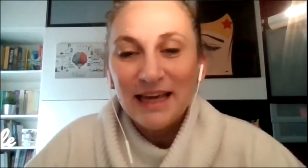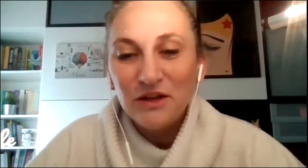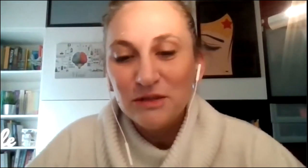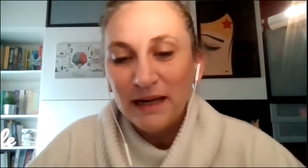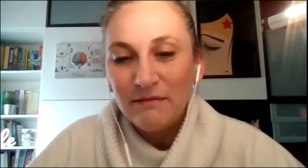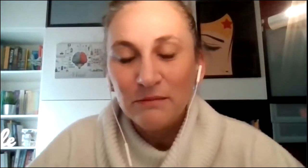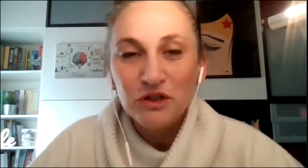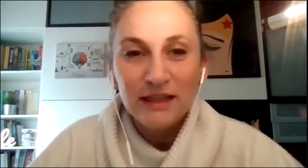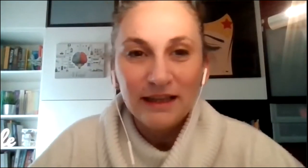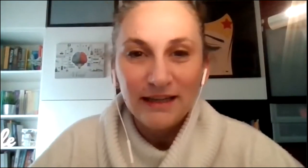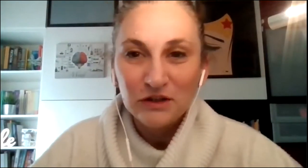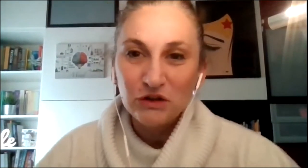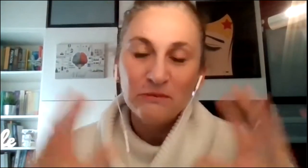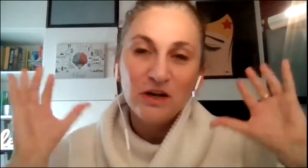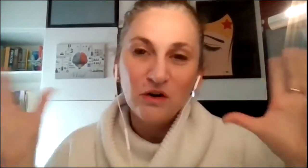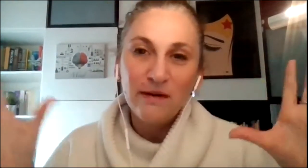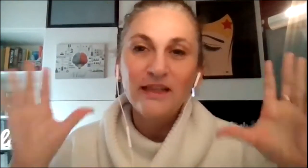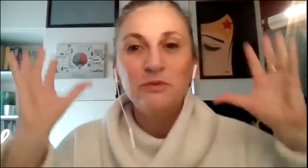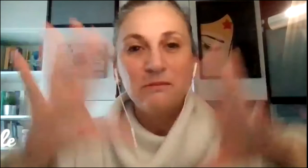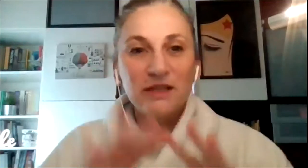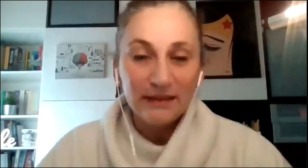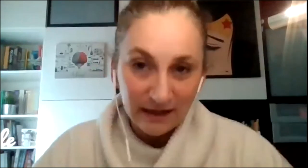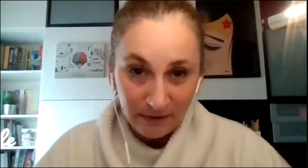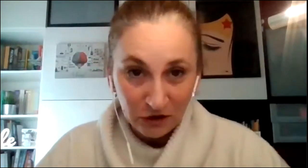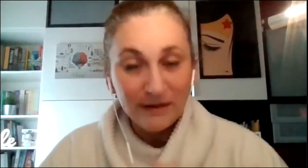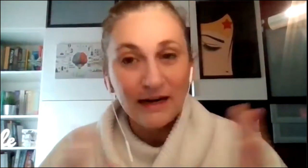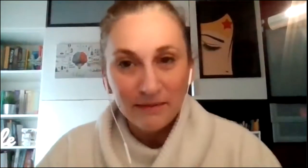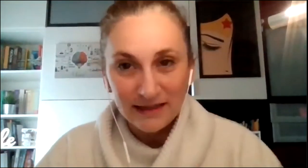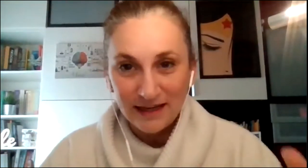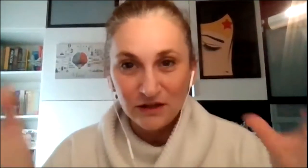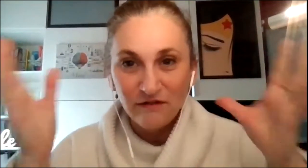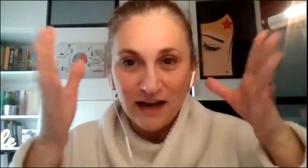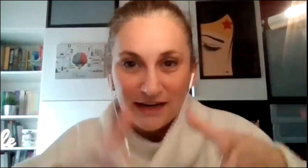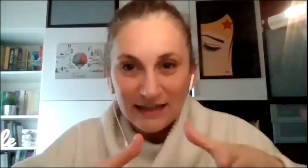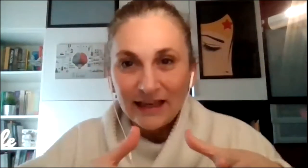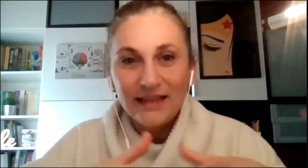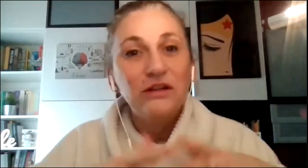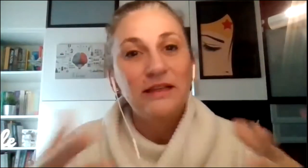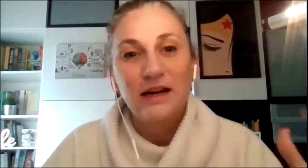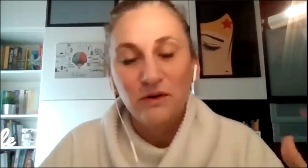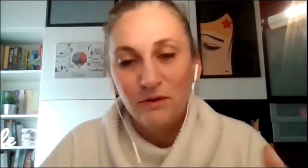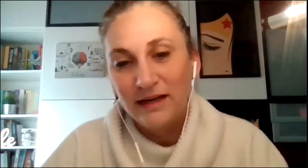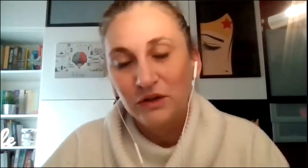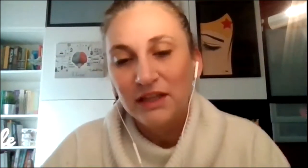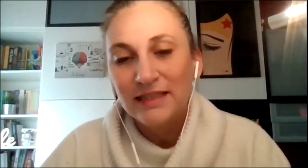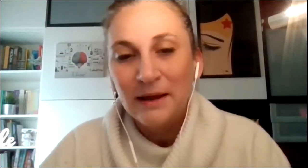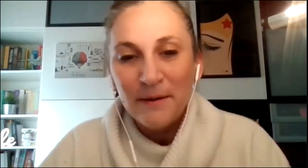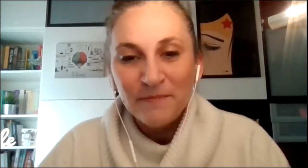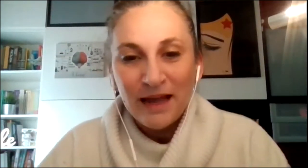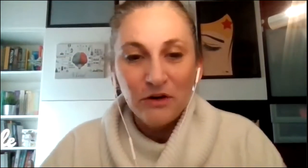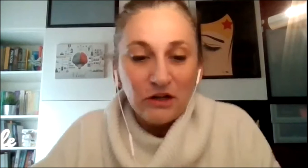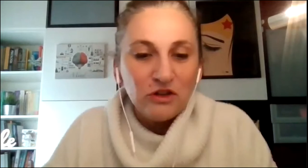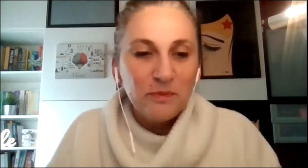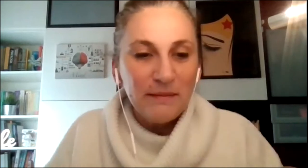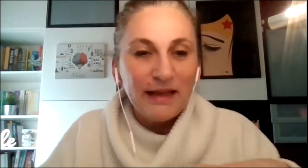Además es que ellos perciben mucho el detalle. Nosotros vamos a lo global y después vamos al detalle, pero ellos van al revés. Ellos se fijan en el detalle y no atienden a lo global. Entonces,